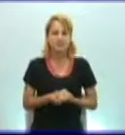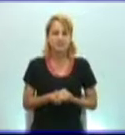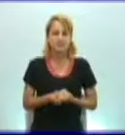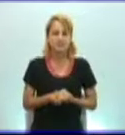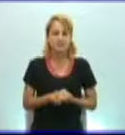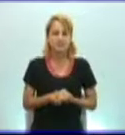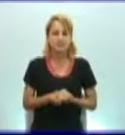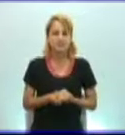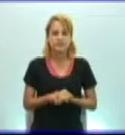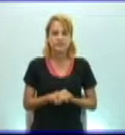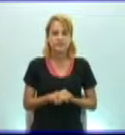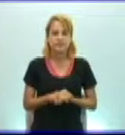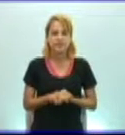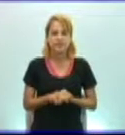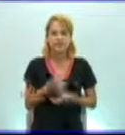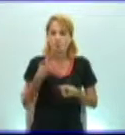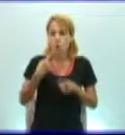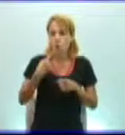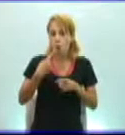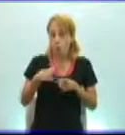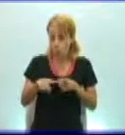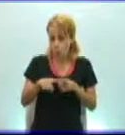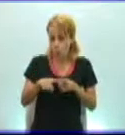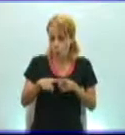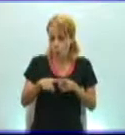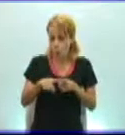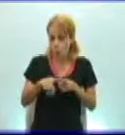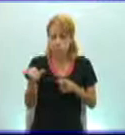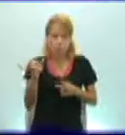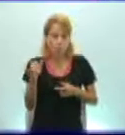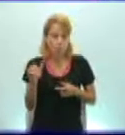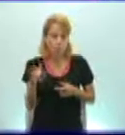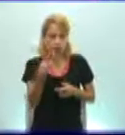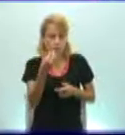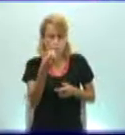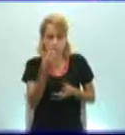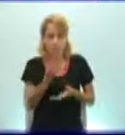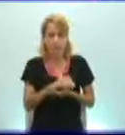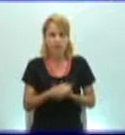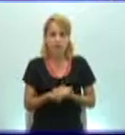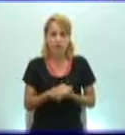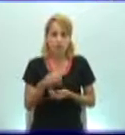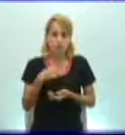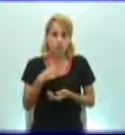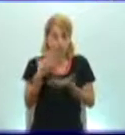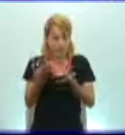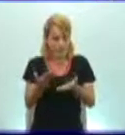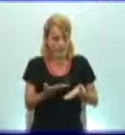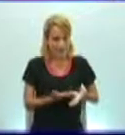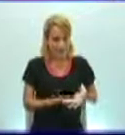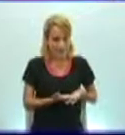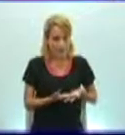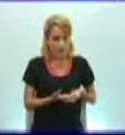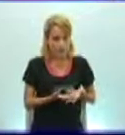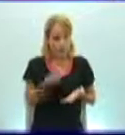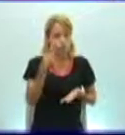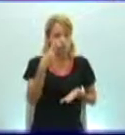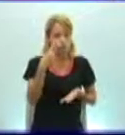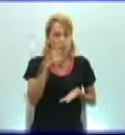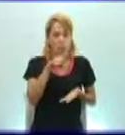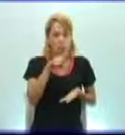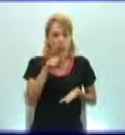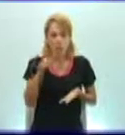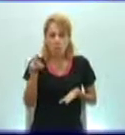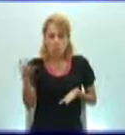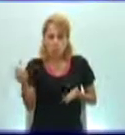Bien, existen otras raíces que también son comestibles. Yo los invito a que en sus casas investiguen con